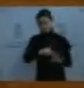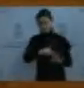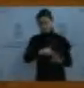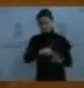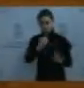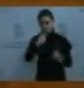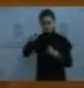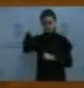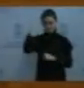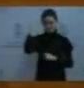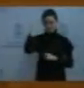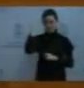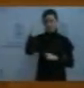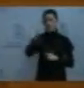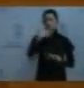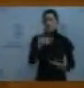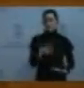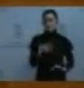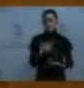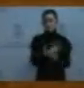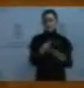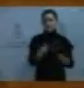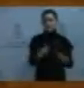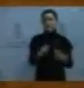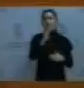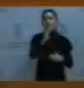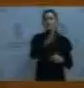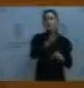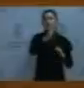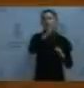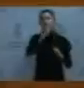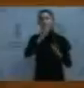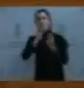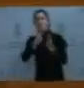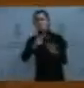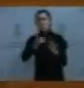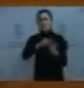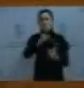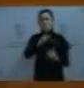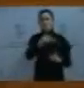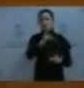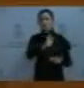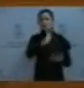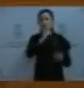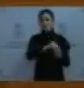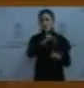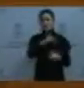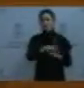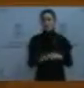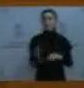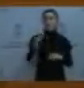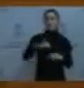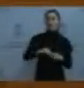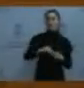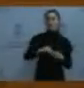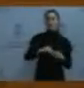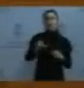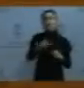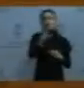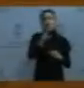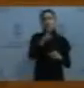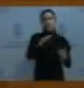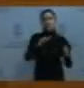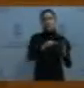en el año 17 tenemos 329.000 euros, 500.000 euros para el complemento licenciado del periodo 1315 y